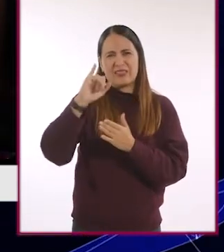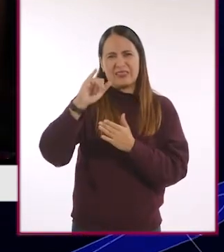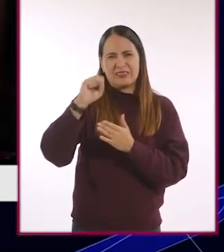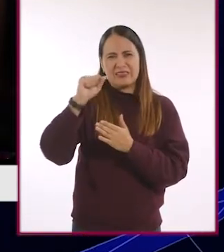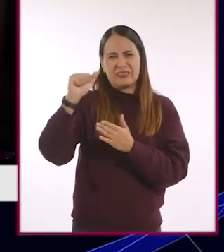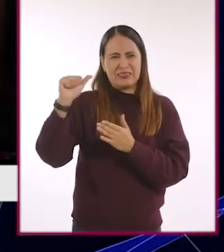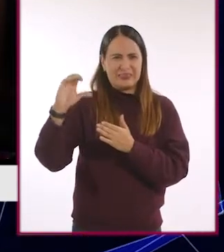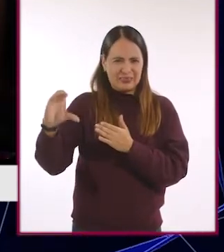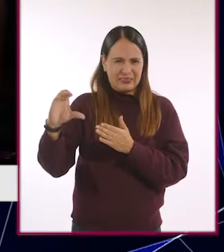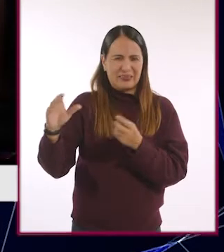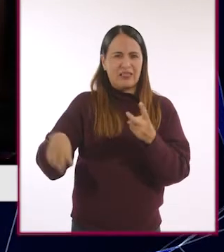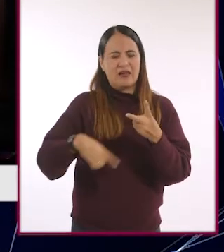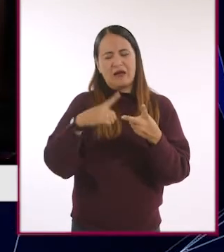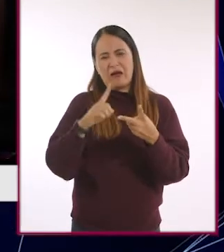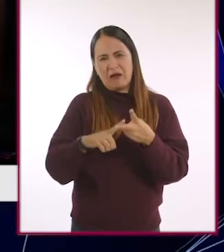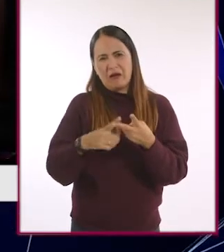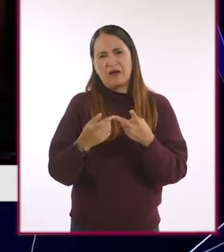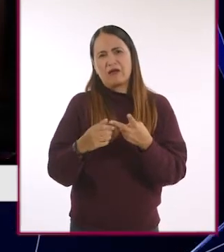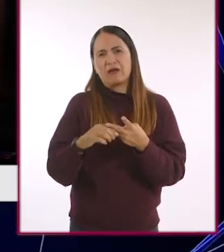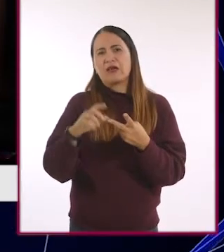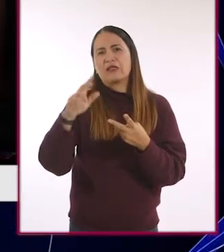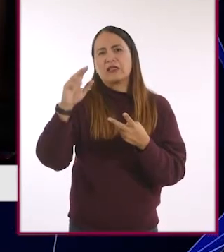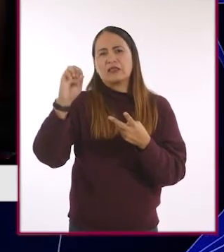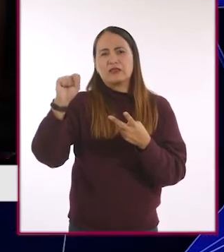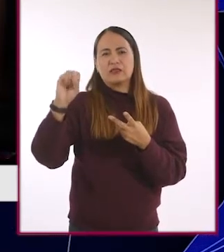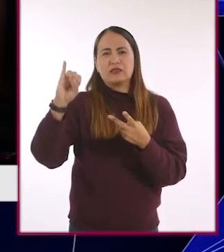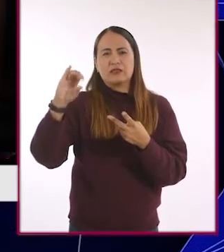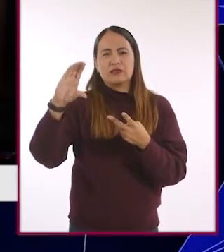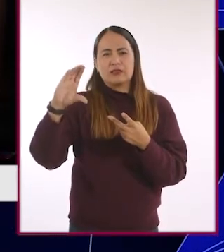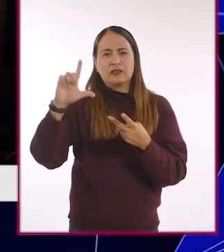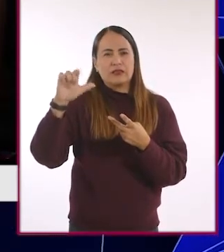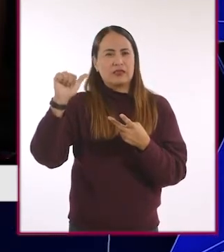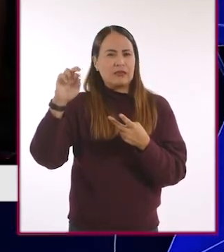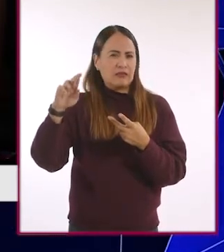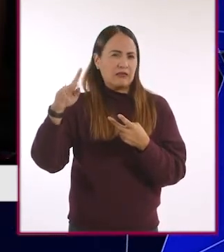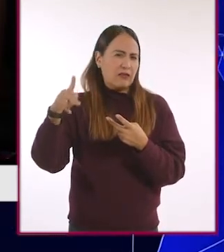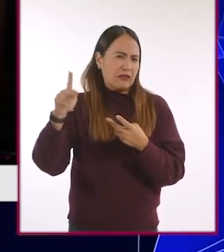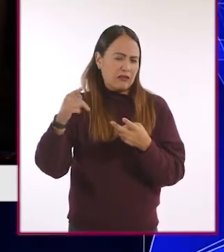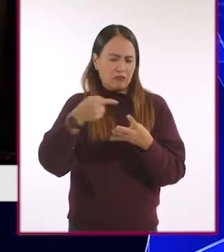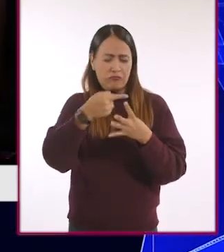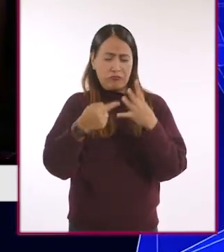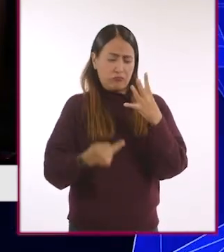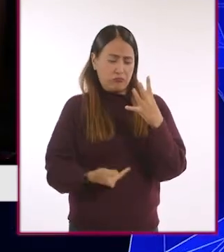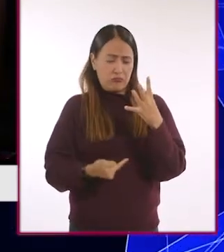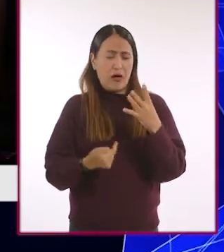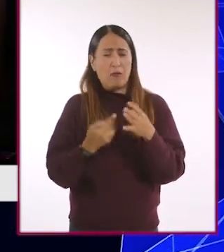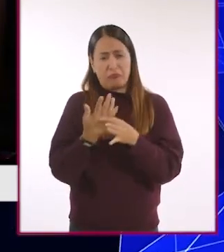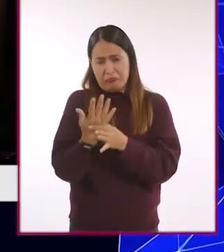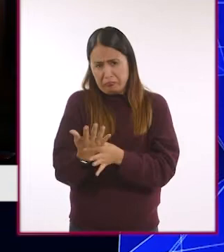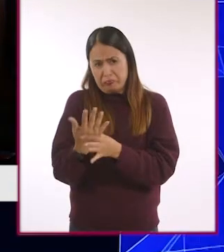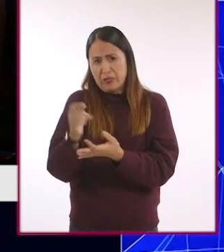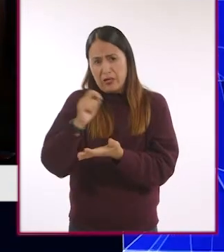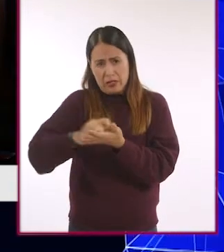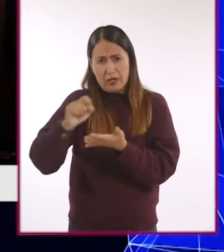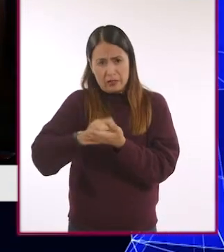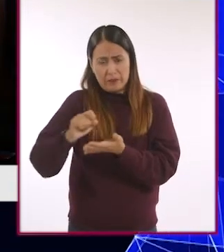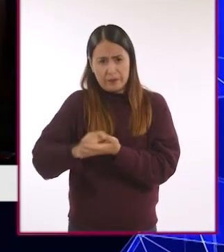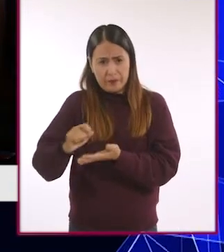Asimov, Ballard, Arthur C. Clarke, digo, podría... seguir